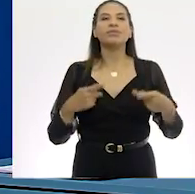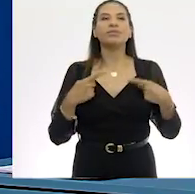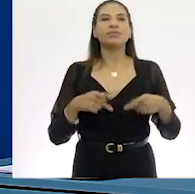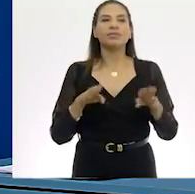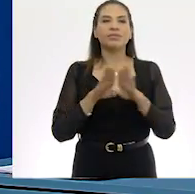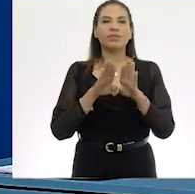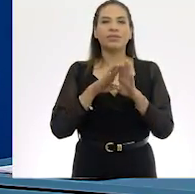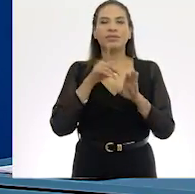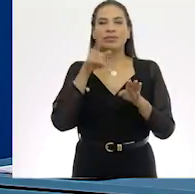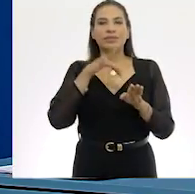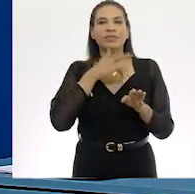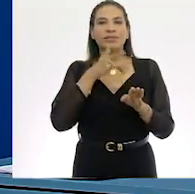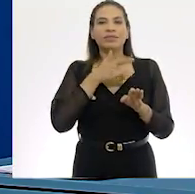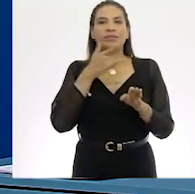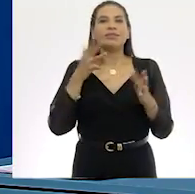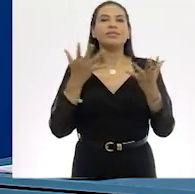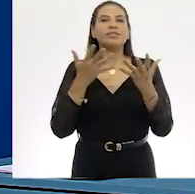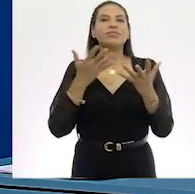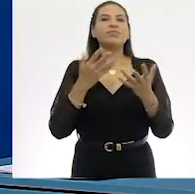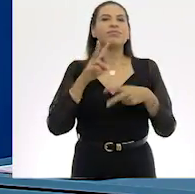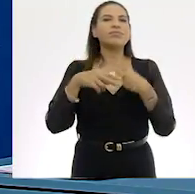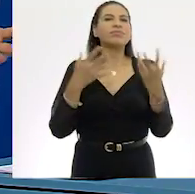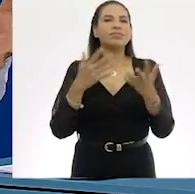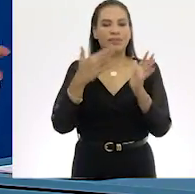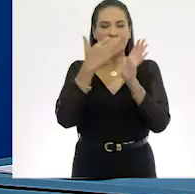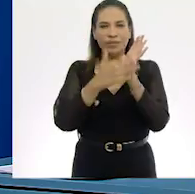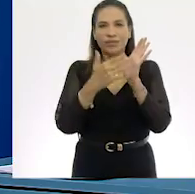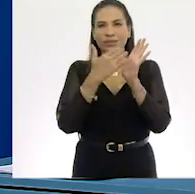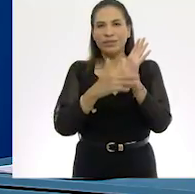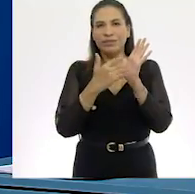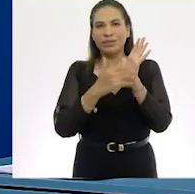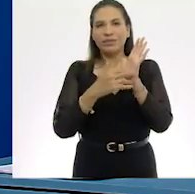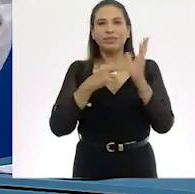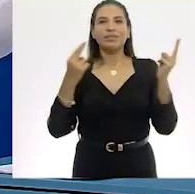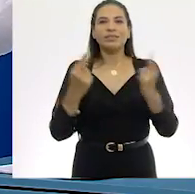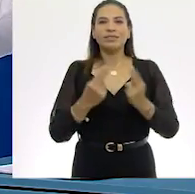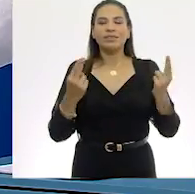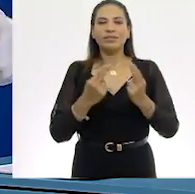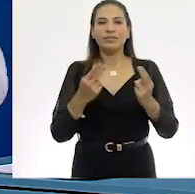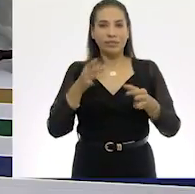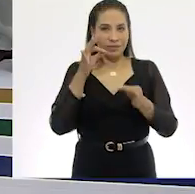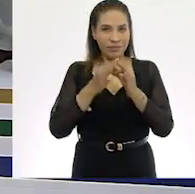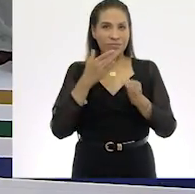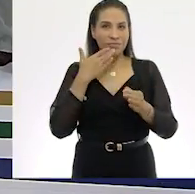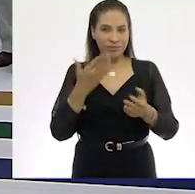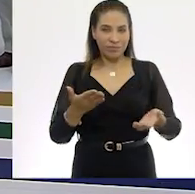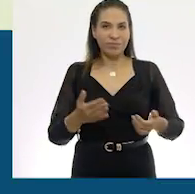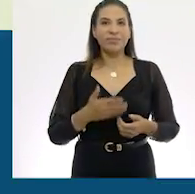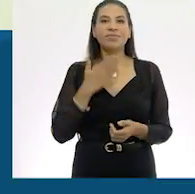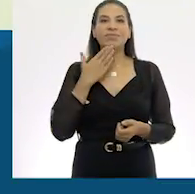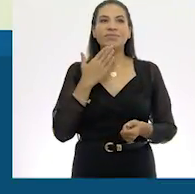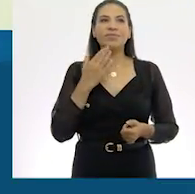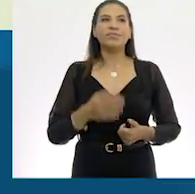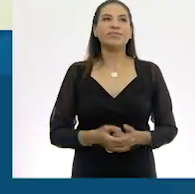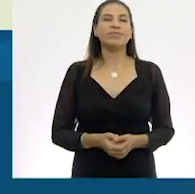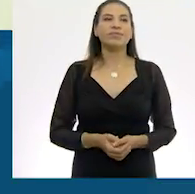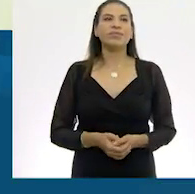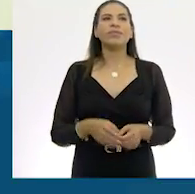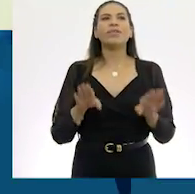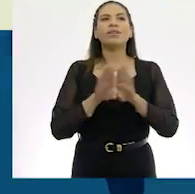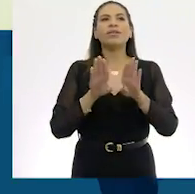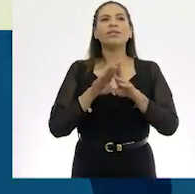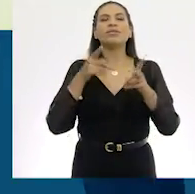esta historia y vamos a leerlo las veces que sea necesario. ¿Estás listo? Sí, maestro. Muy bien.